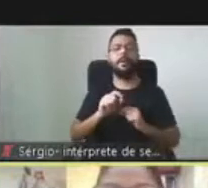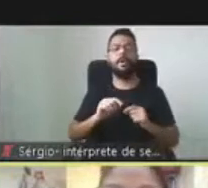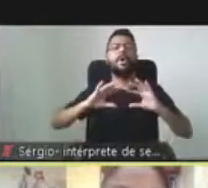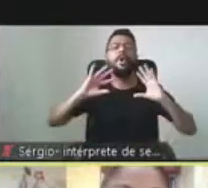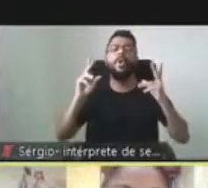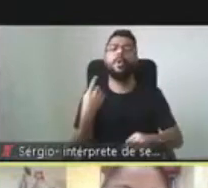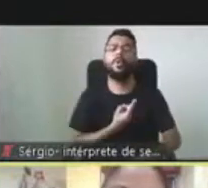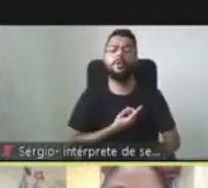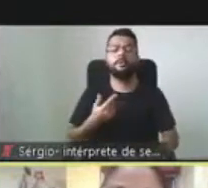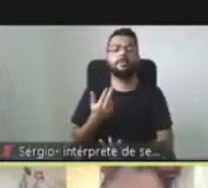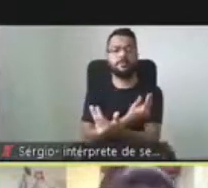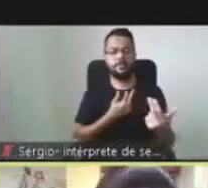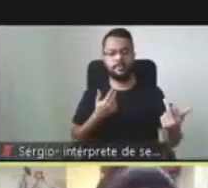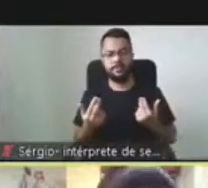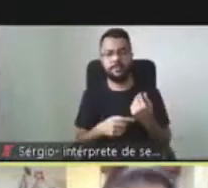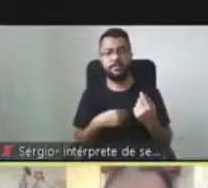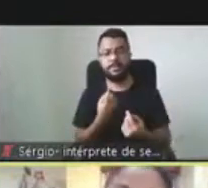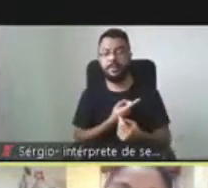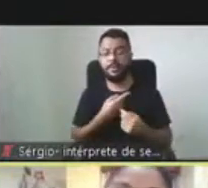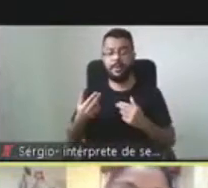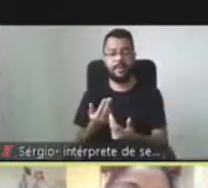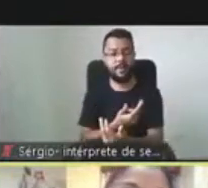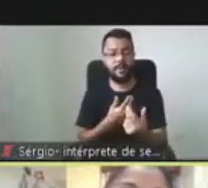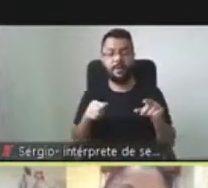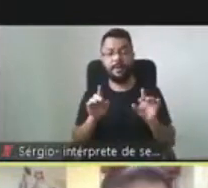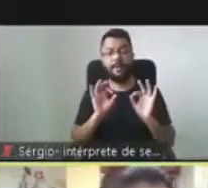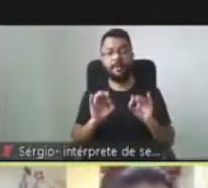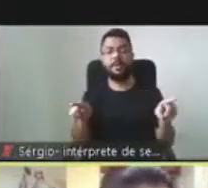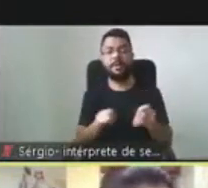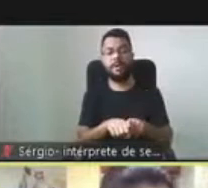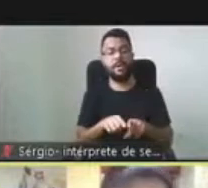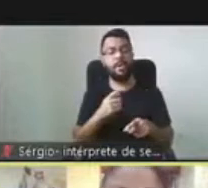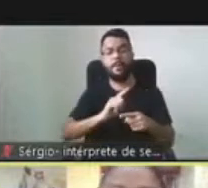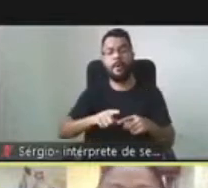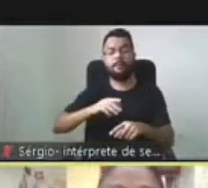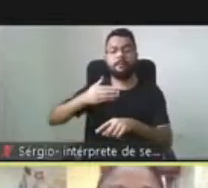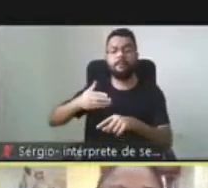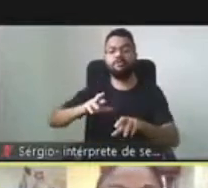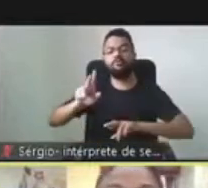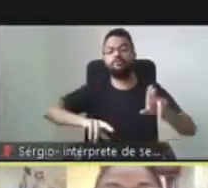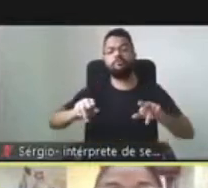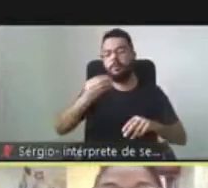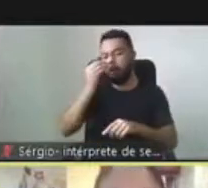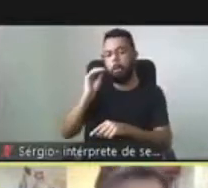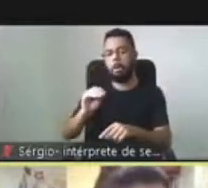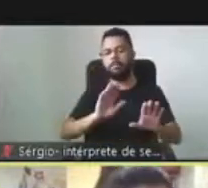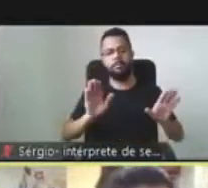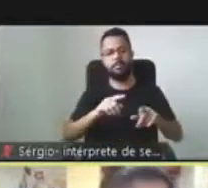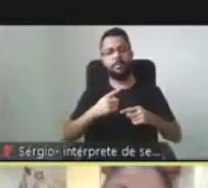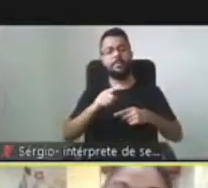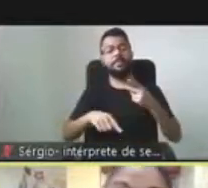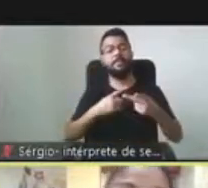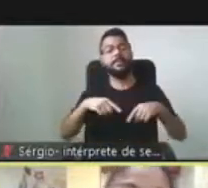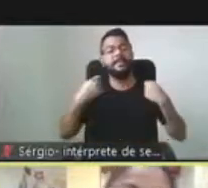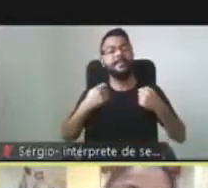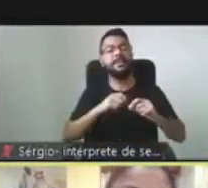se garantice nuestra participación plena sin ninguna distinción. Para ello necesitamos del respeto de toda